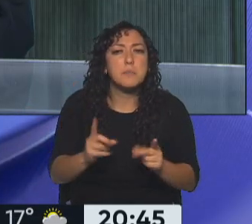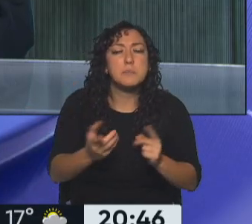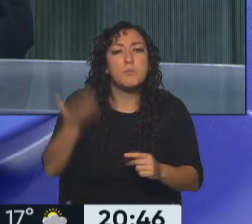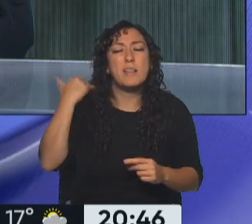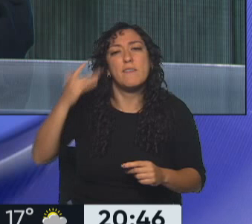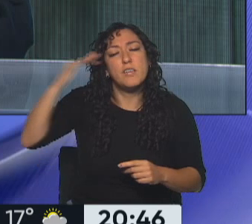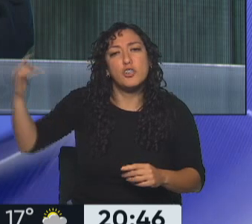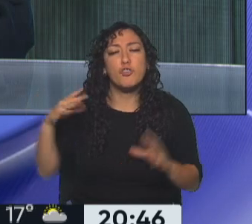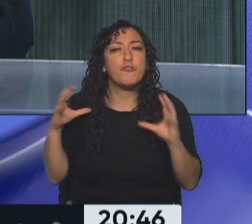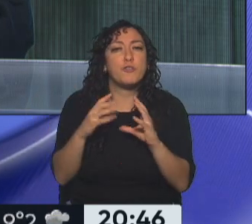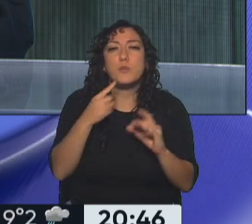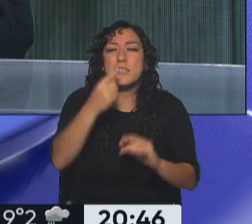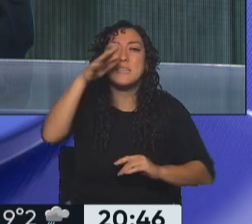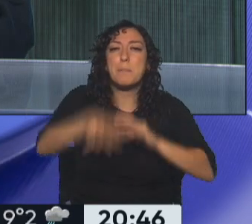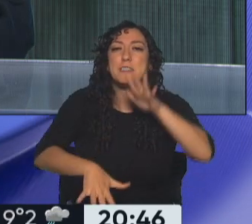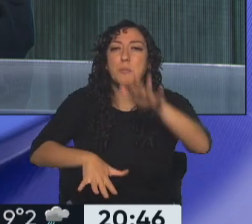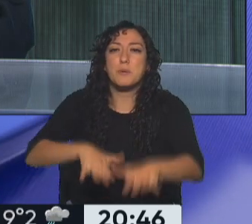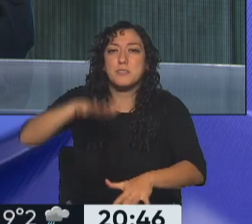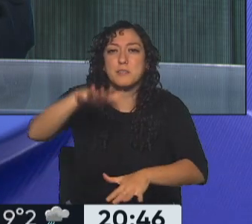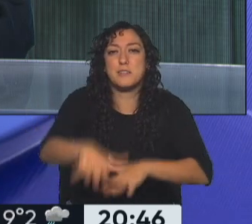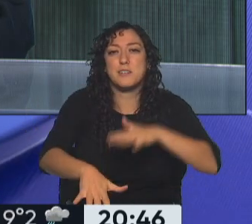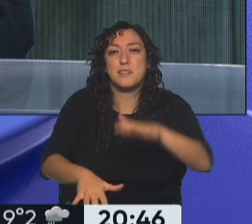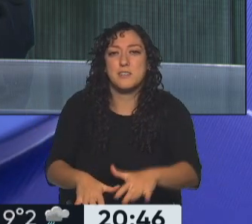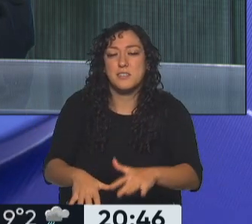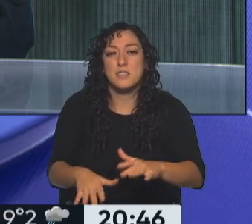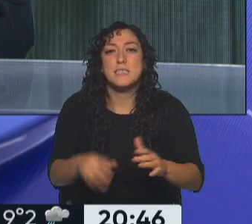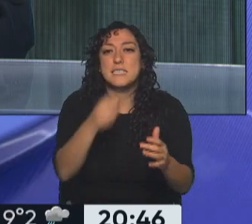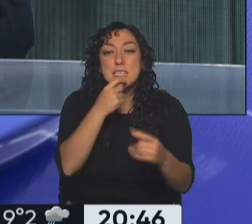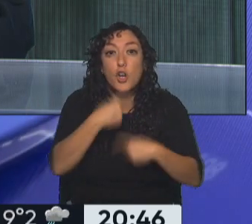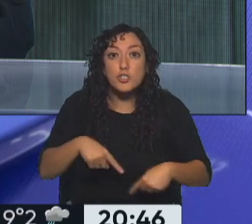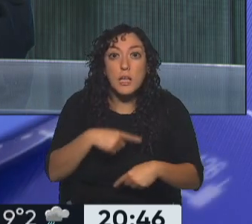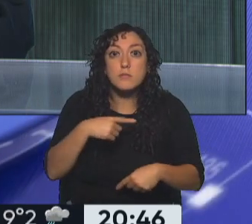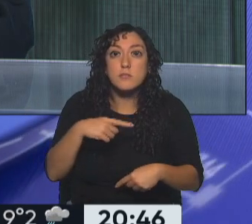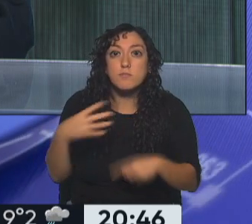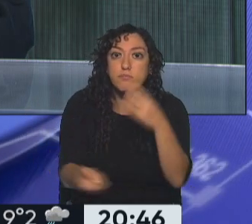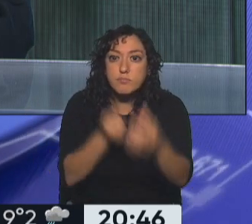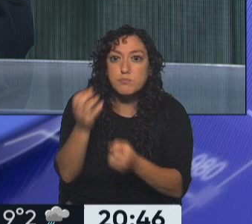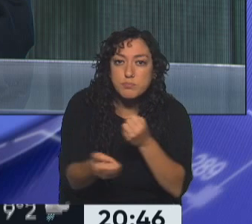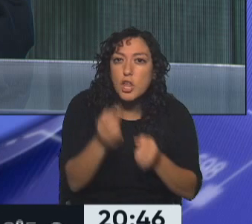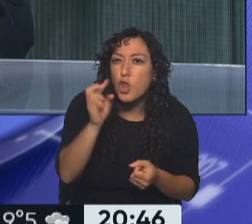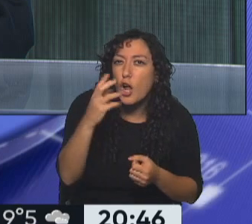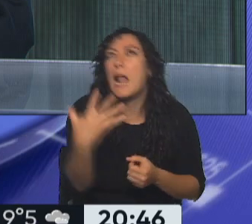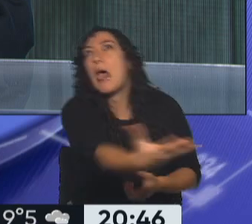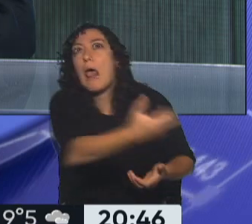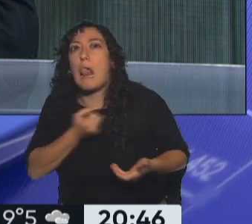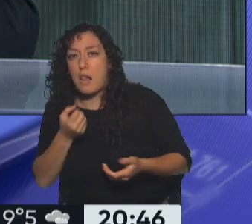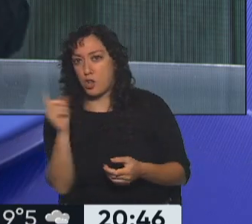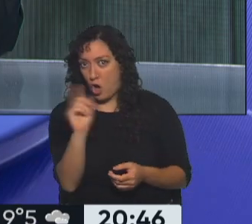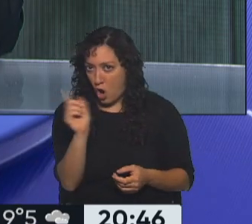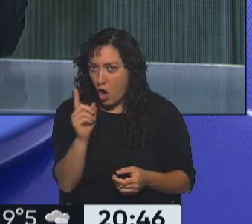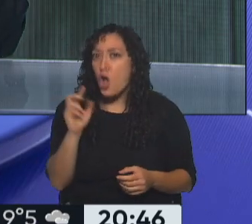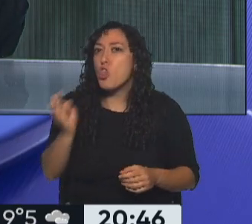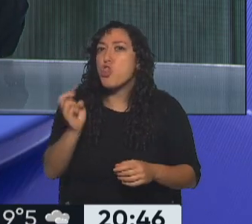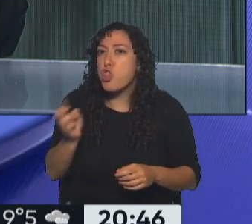filósofo del fútbol, paso a paso, ¿no? Las manos llenas más que vacías, pero no de dólares. Todavía los dólares no van a